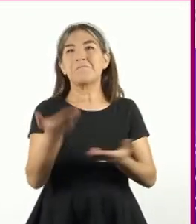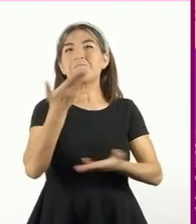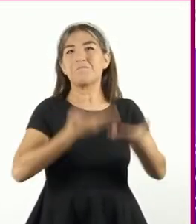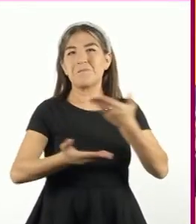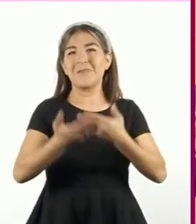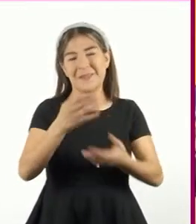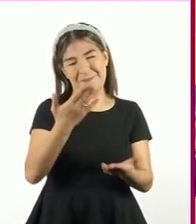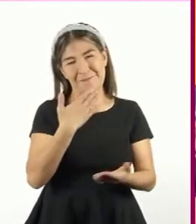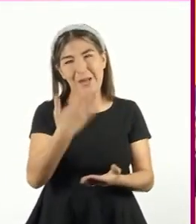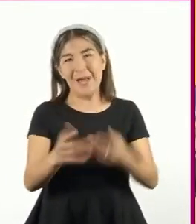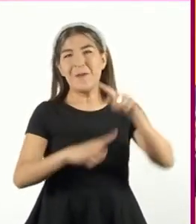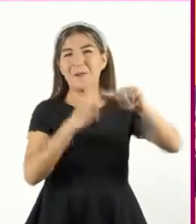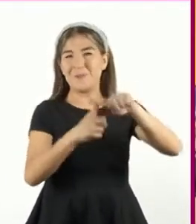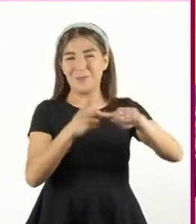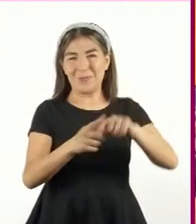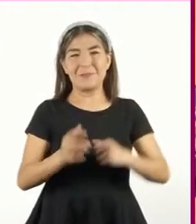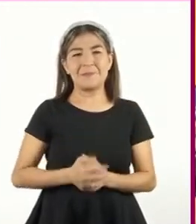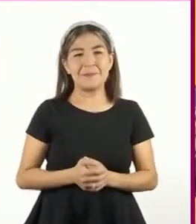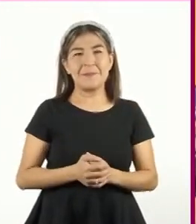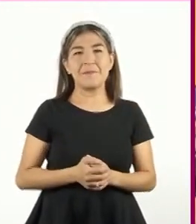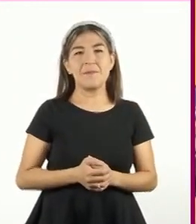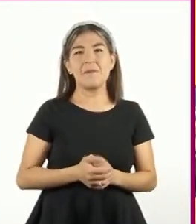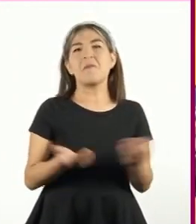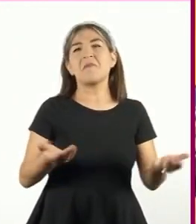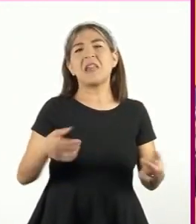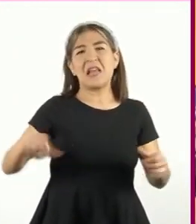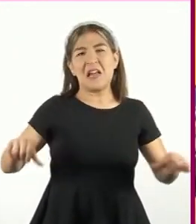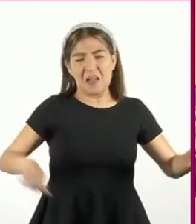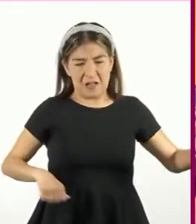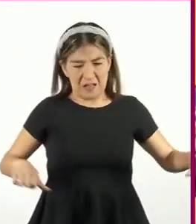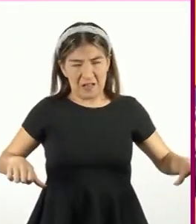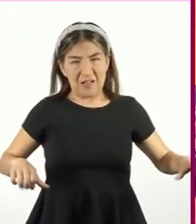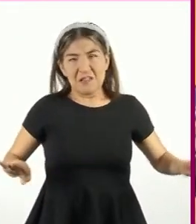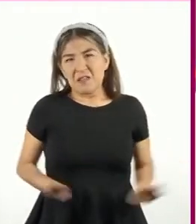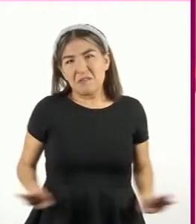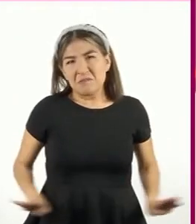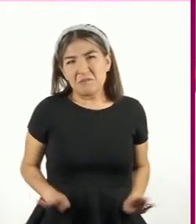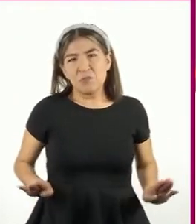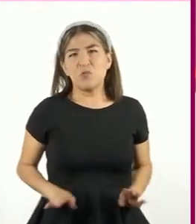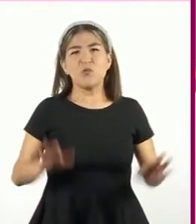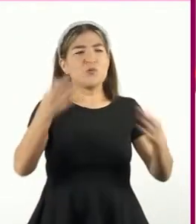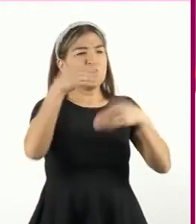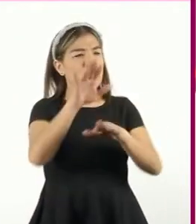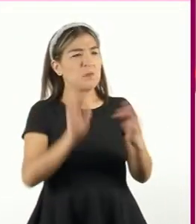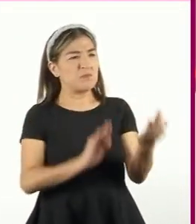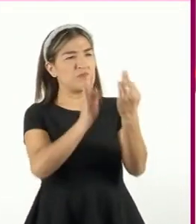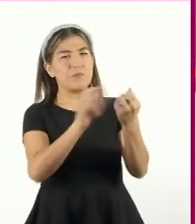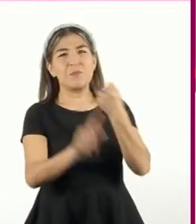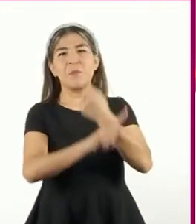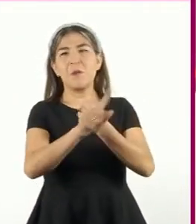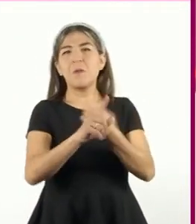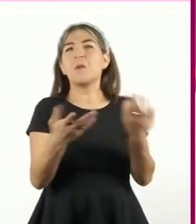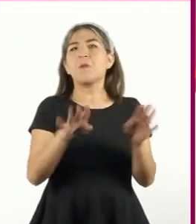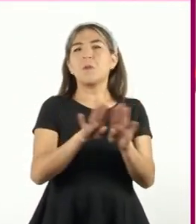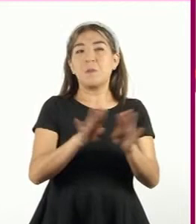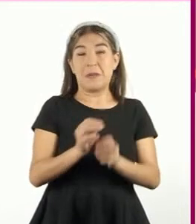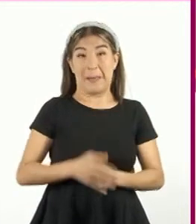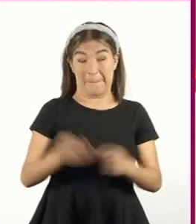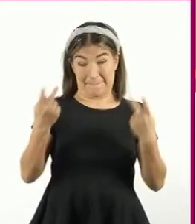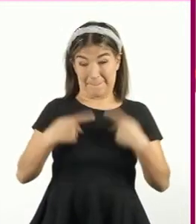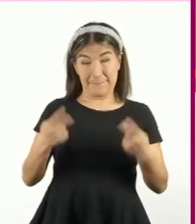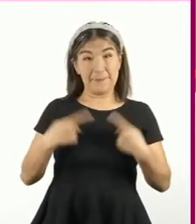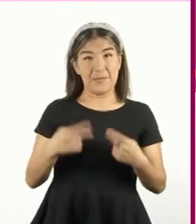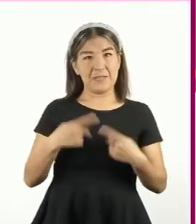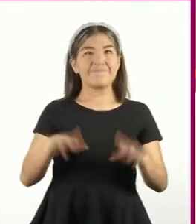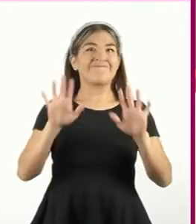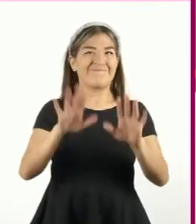sana. ¿Y qué hay de nuestras actitudes ante los conflictos? Las personas podemos reaccionar de